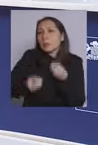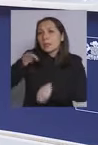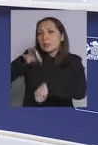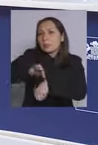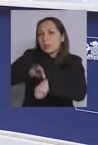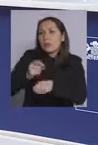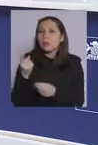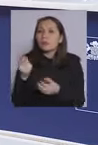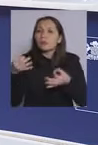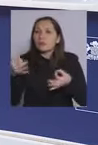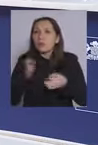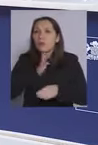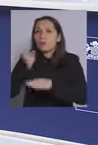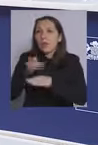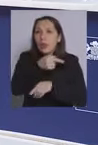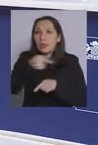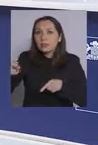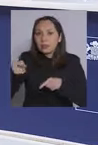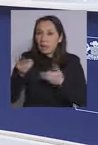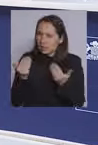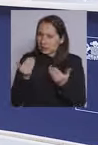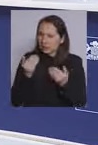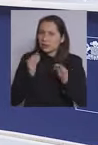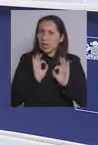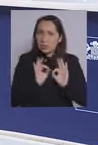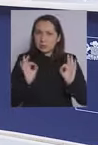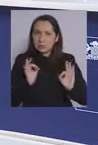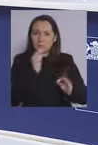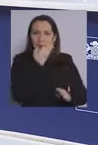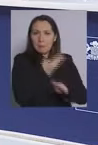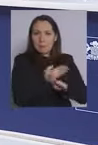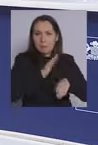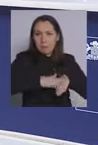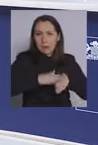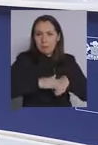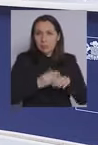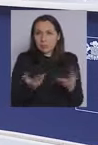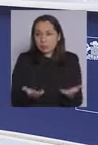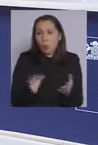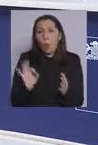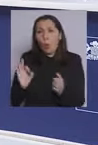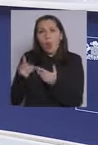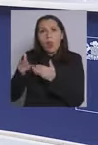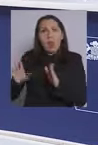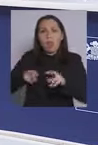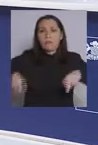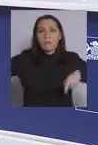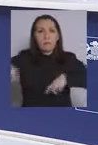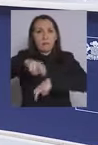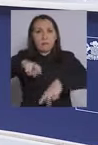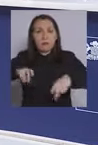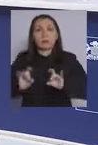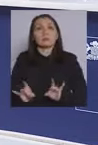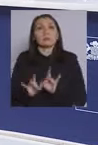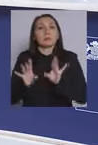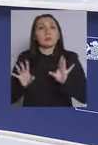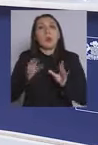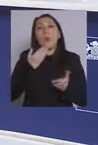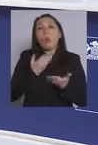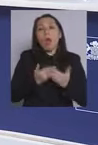durante los días de la semana. ¿Se va a requerir permisos o durante estos días ya va a ser libre el tránsito en caso de una etapa